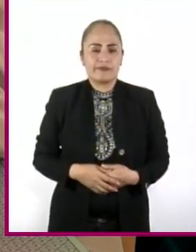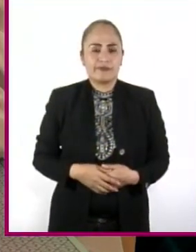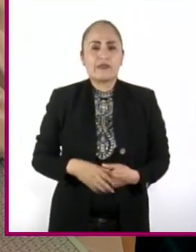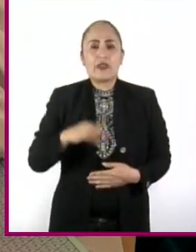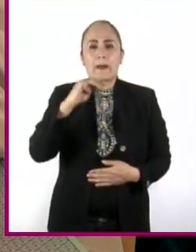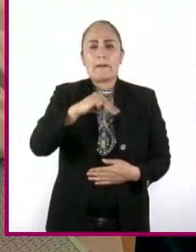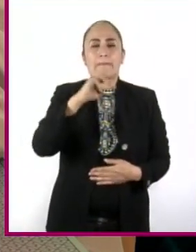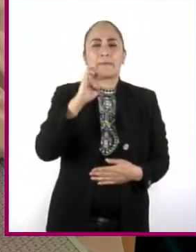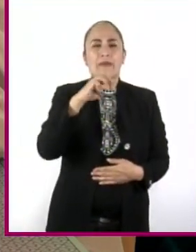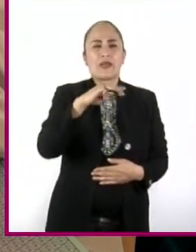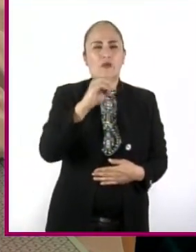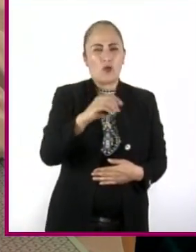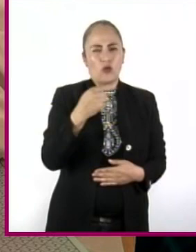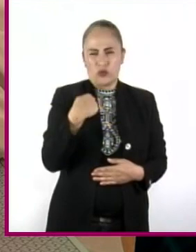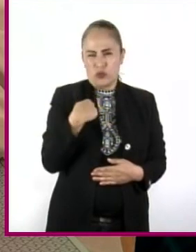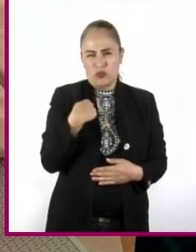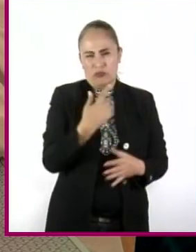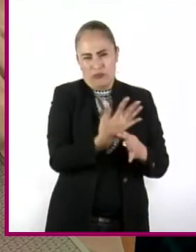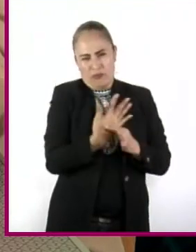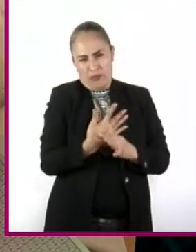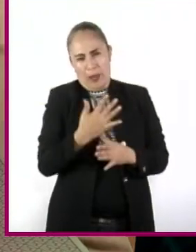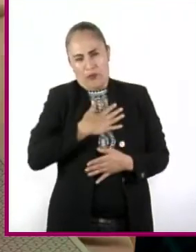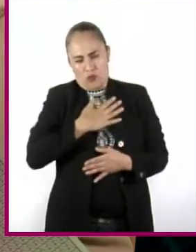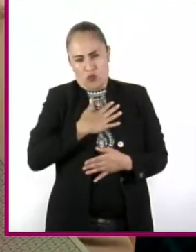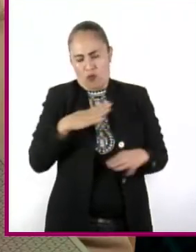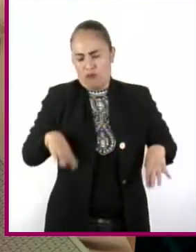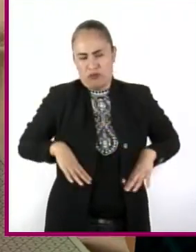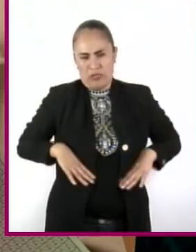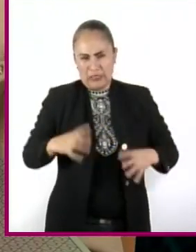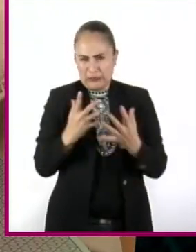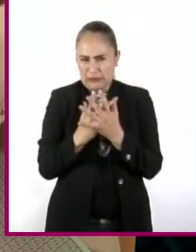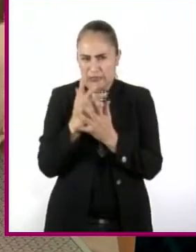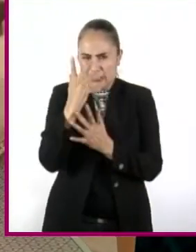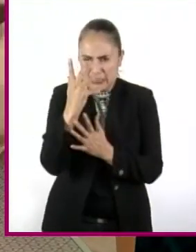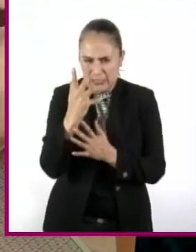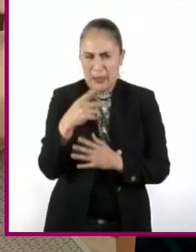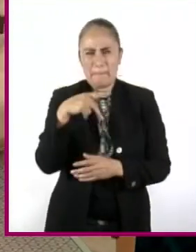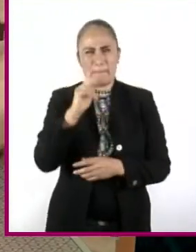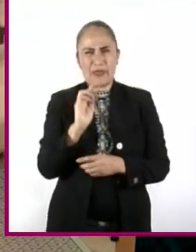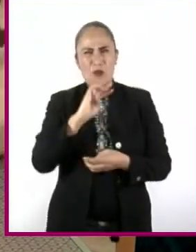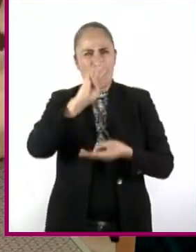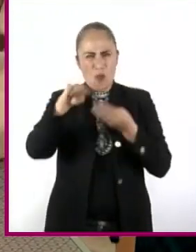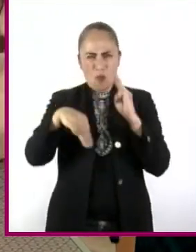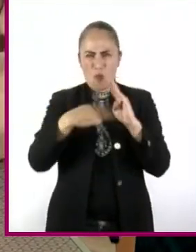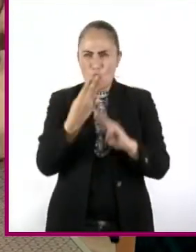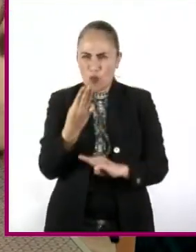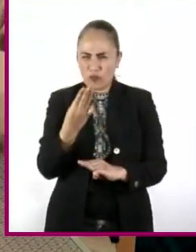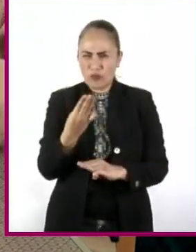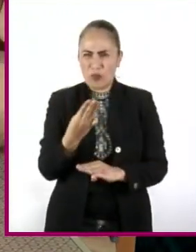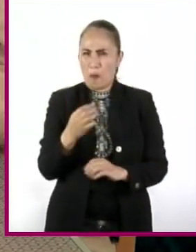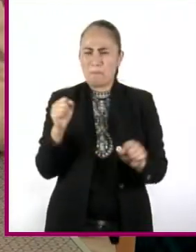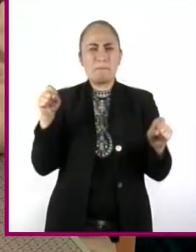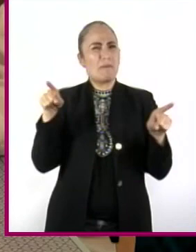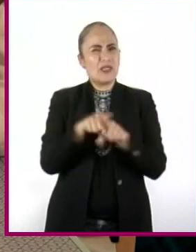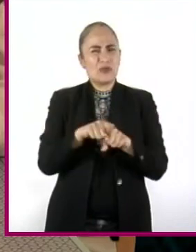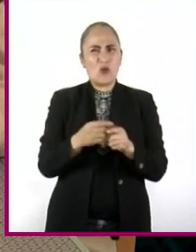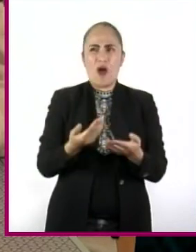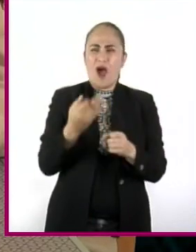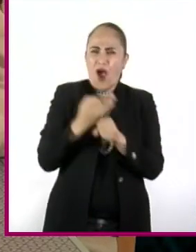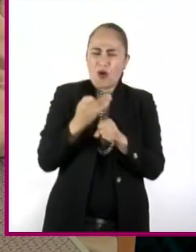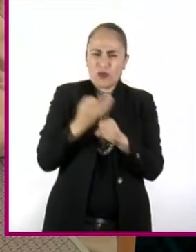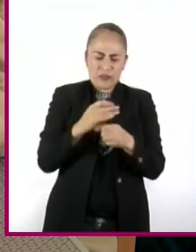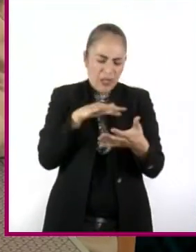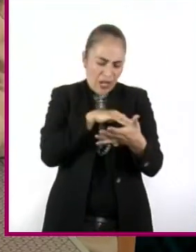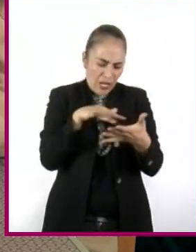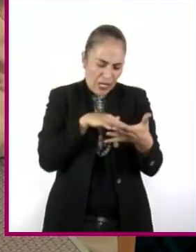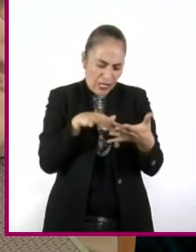Memo, me dirás exagerada, pero no sé si vuelva a ver al mundo del mismo modo después de todo lo que leímos y